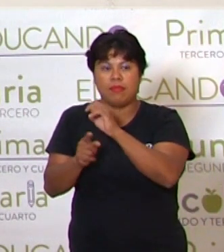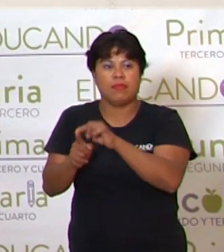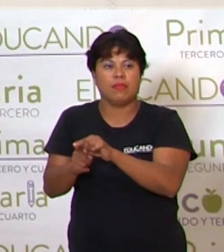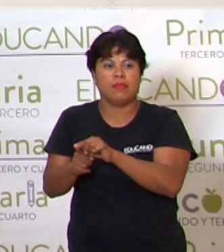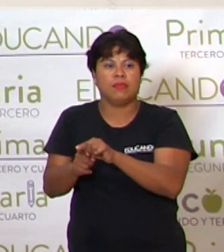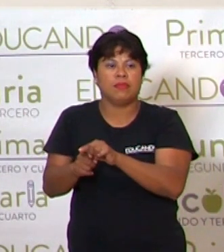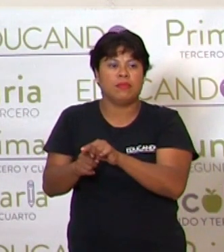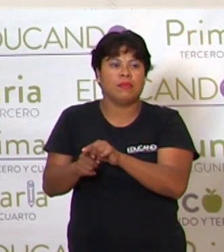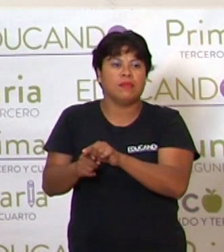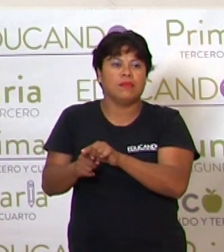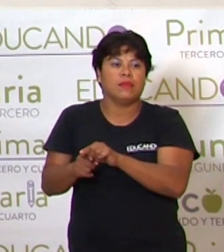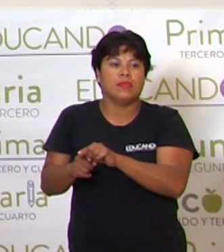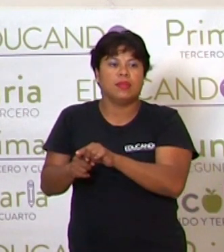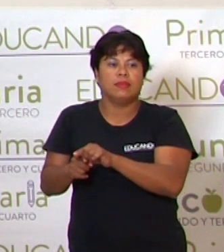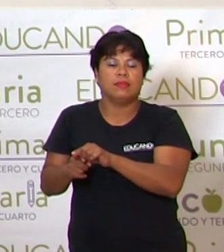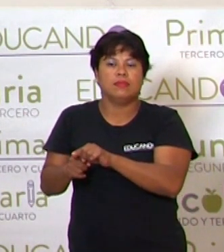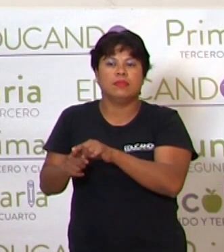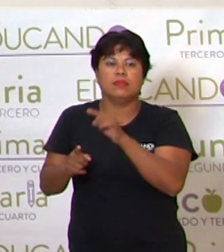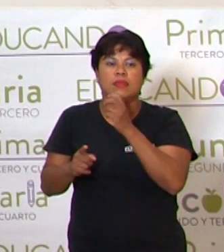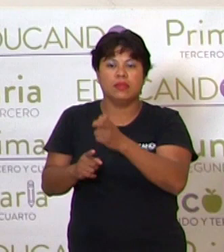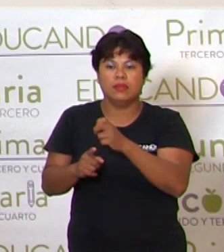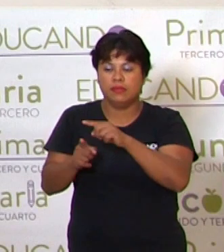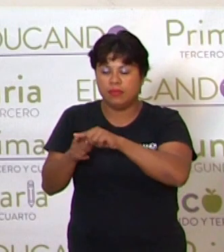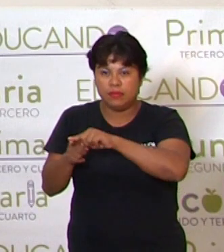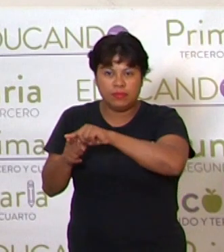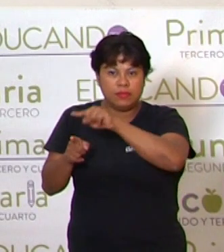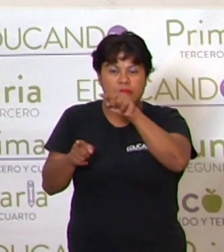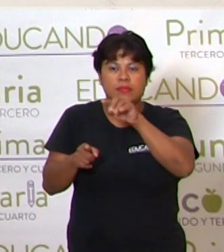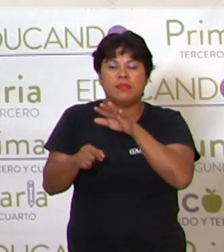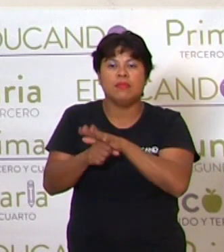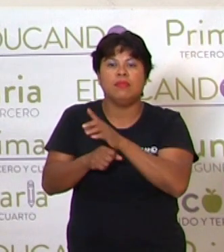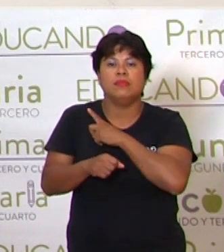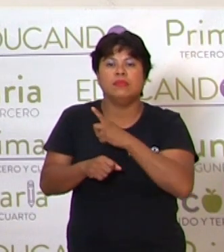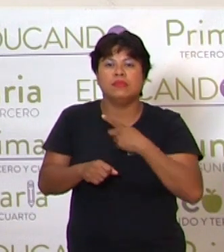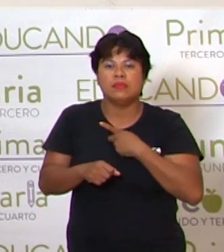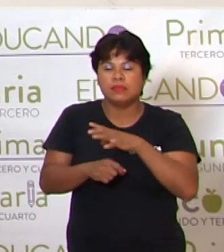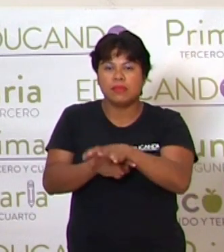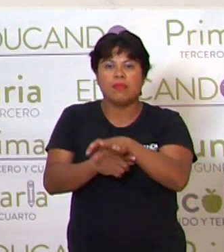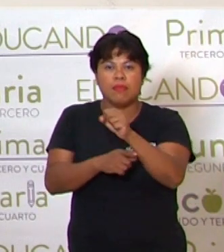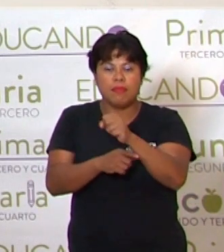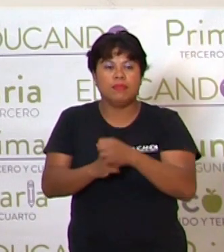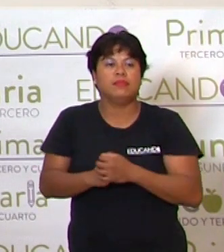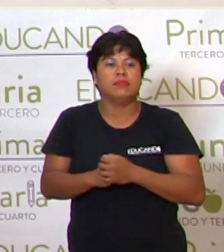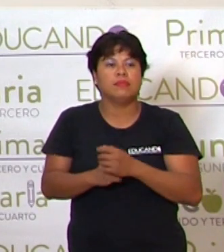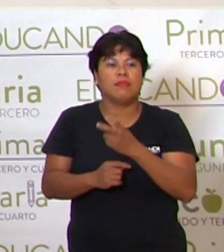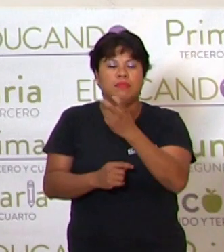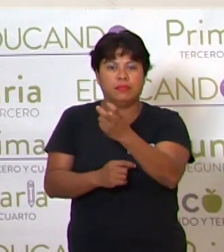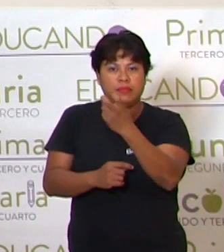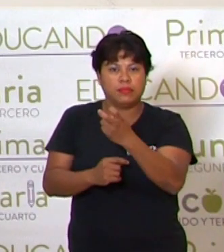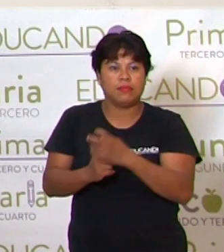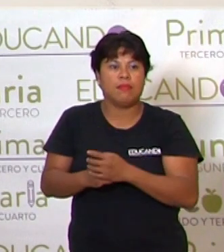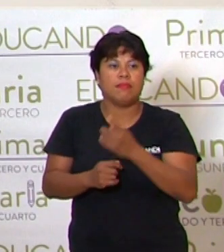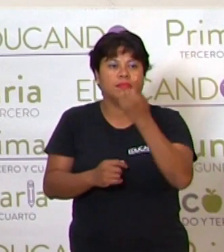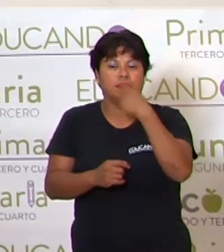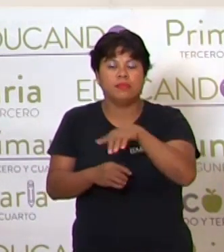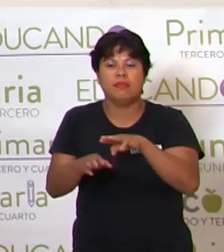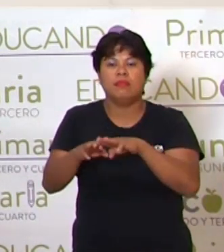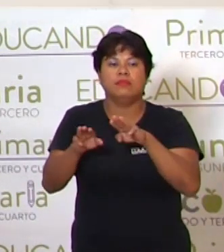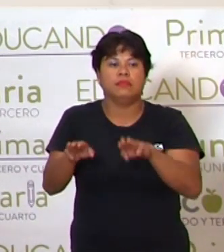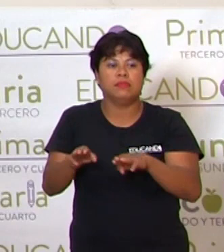aquí y me marca acá, ¿qué debo de tomar en cuenta? Este para